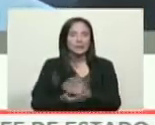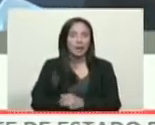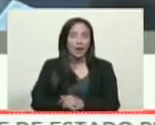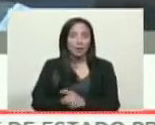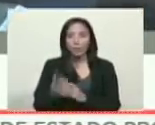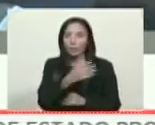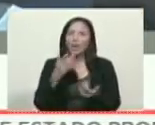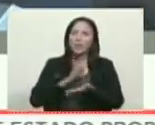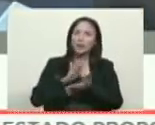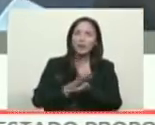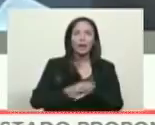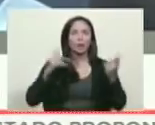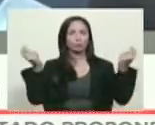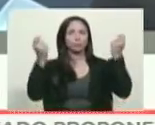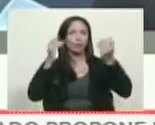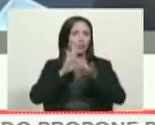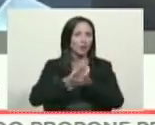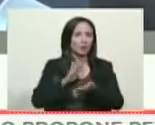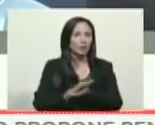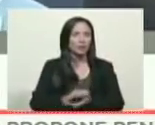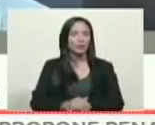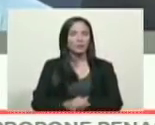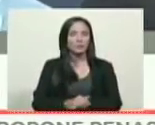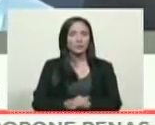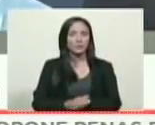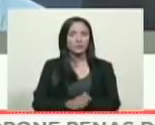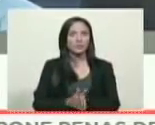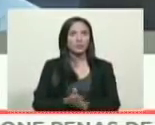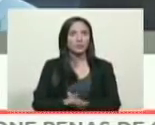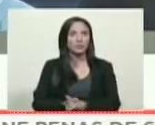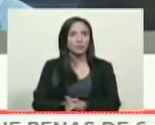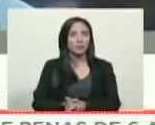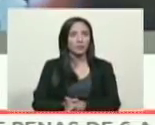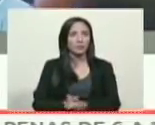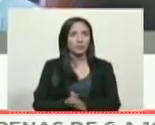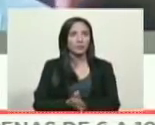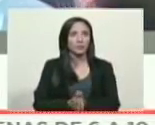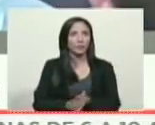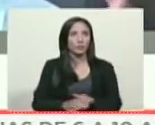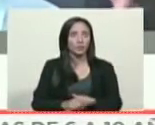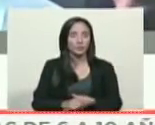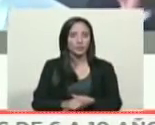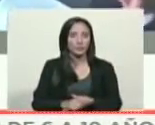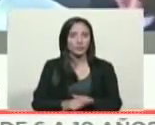se quedara tranquila, pero que eso no tenía ningún valor legal? ¿Lo dijo o no lo dijo?